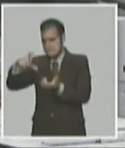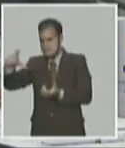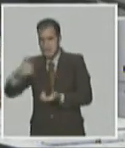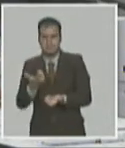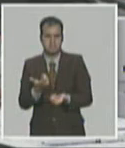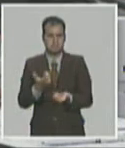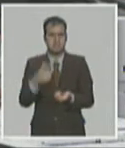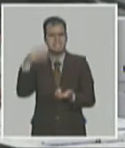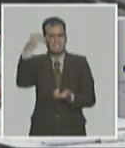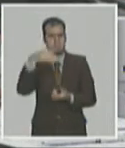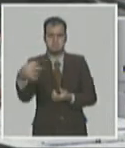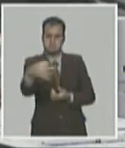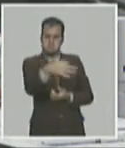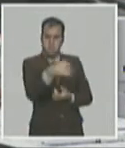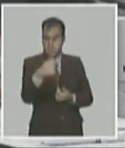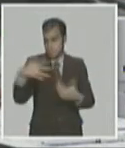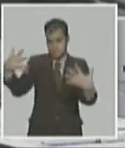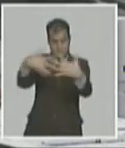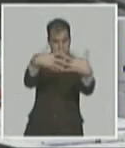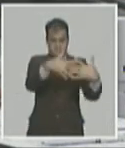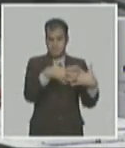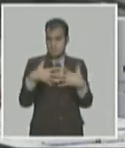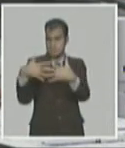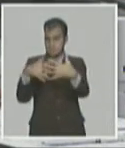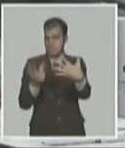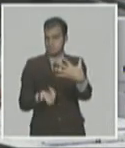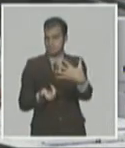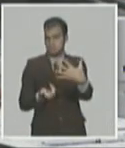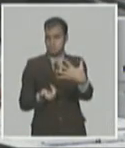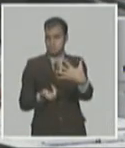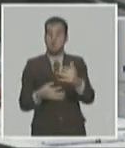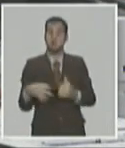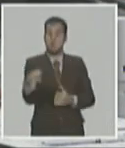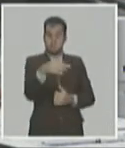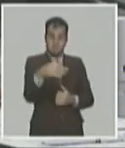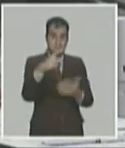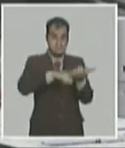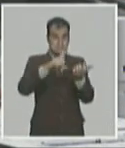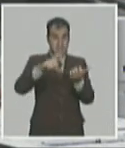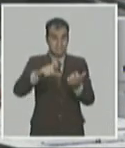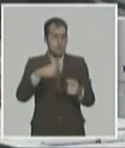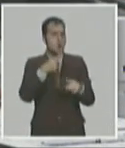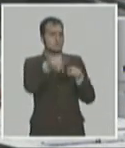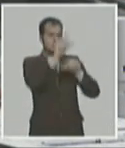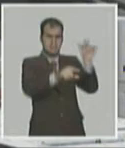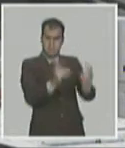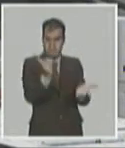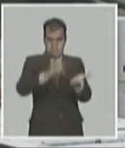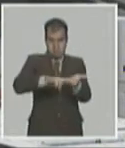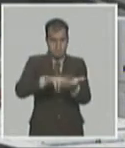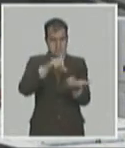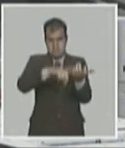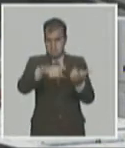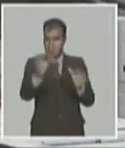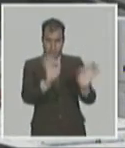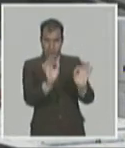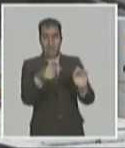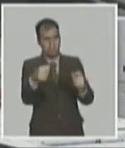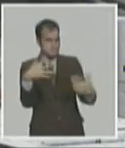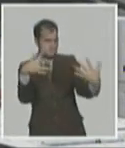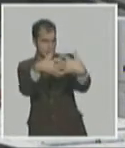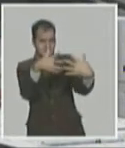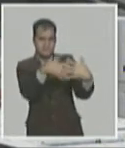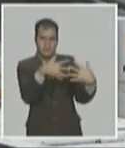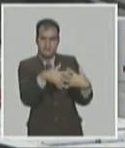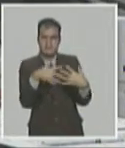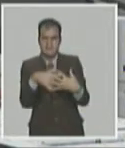de base, de los núcleos del partido con los no militantes. se habla del prestigio del partido, del prestigio